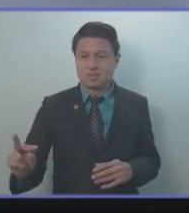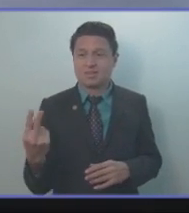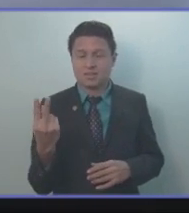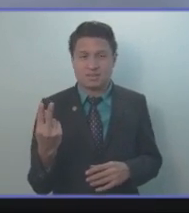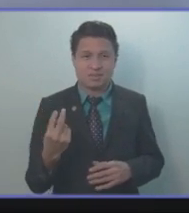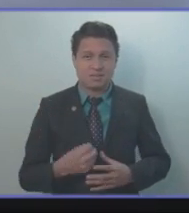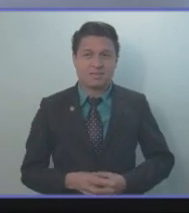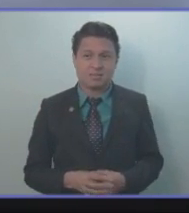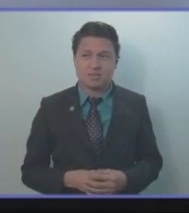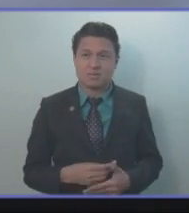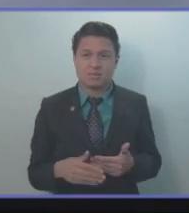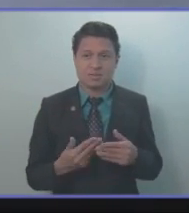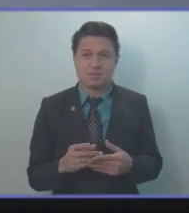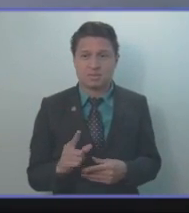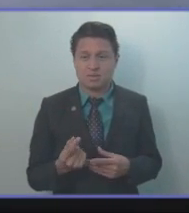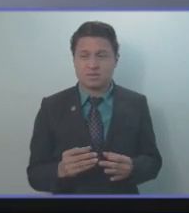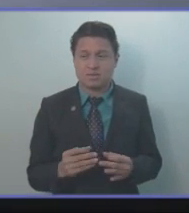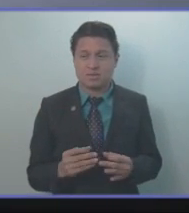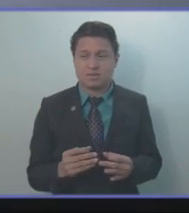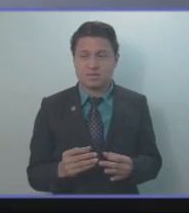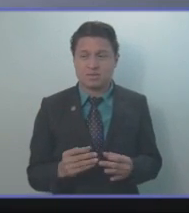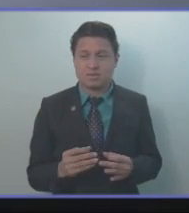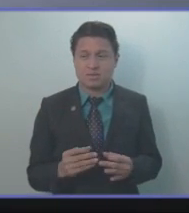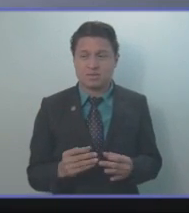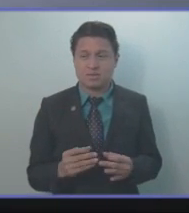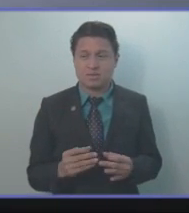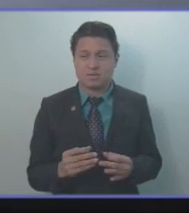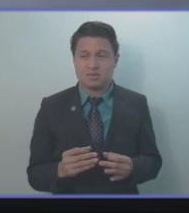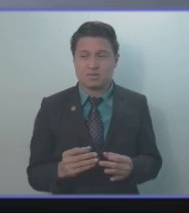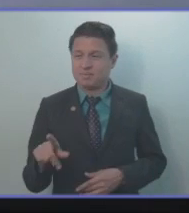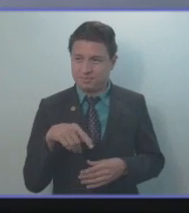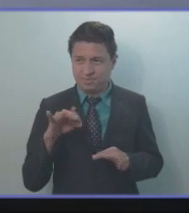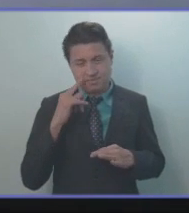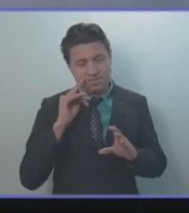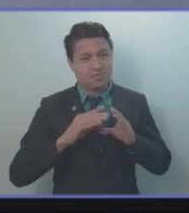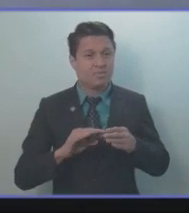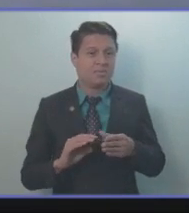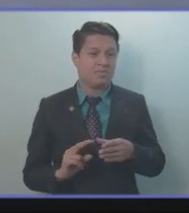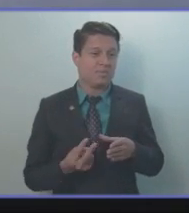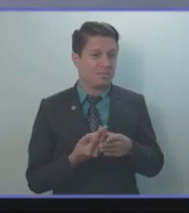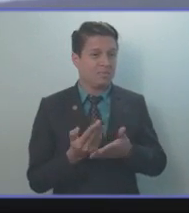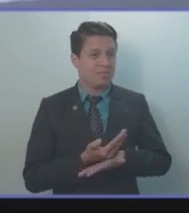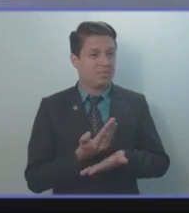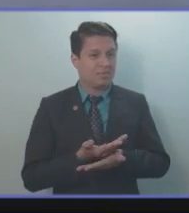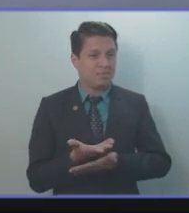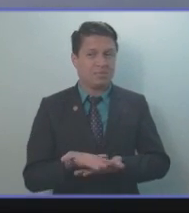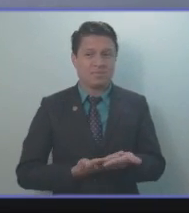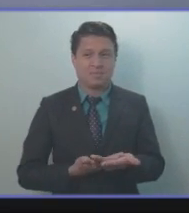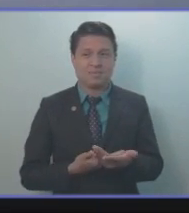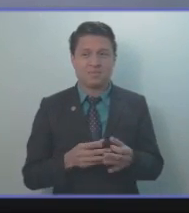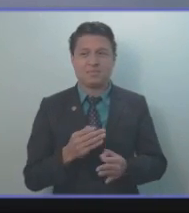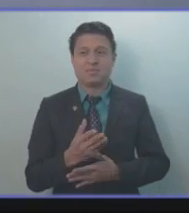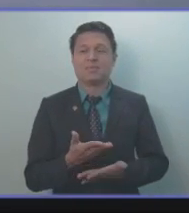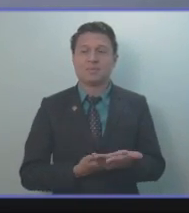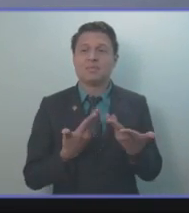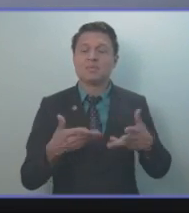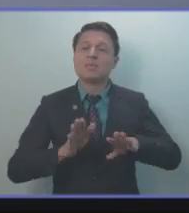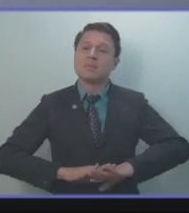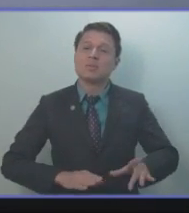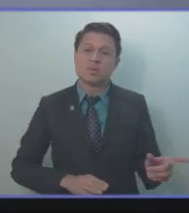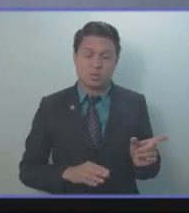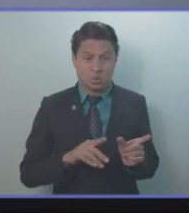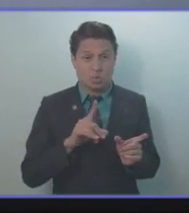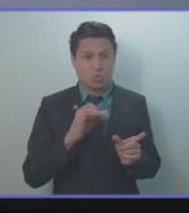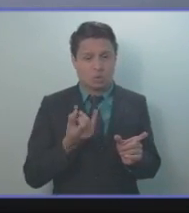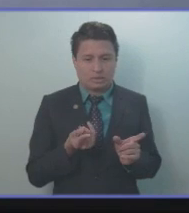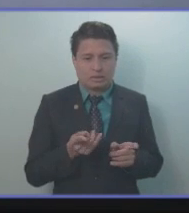vuelta, siempre limitando únicamente al ejercicio del voto. La comisión, luego del estudio y análisis de ambas propuestas, ha concluido que es